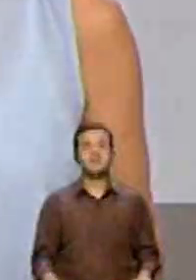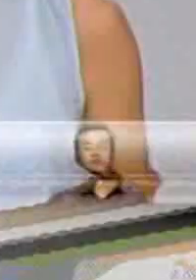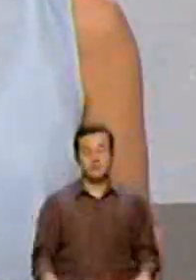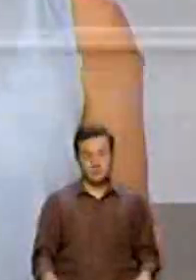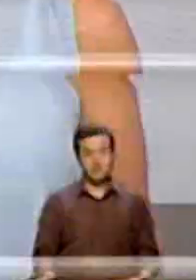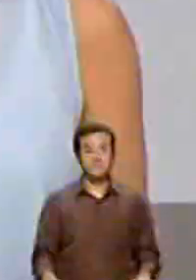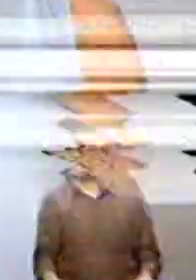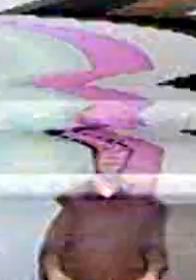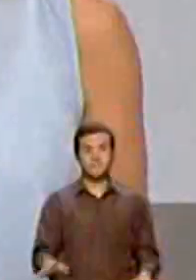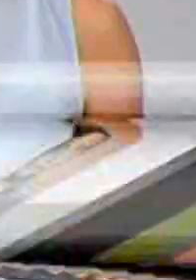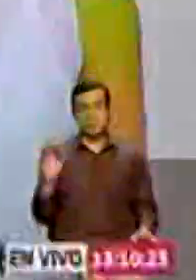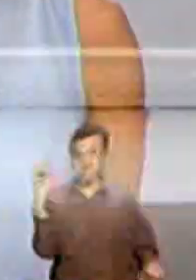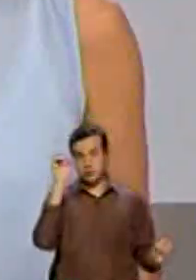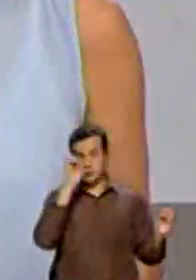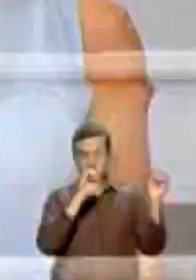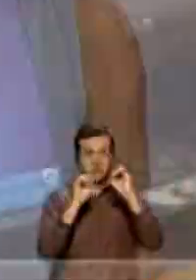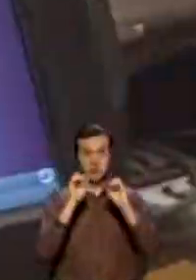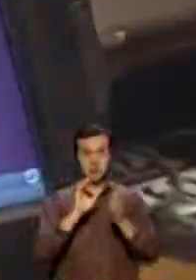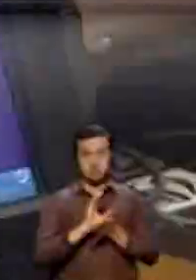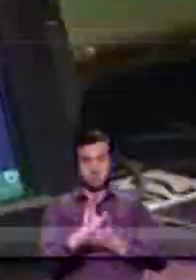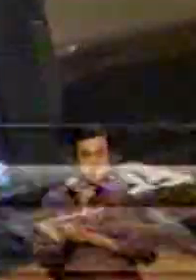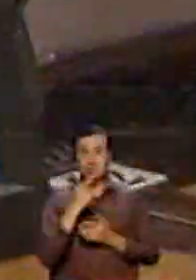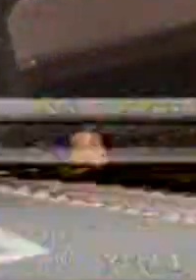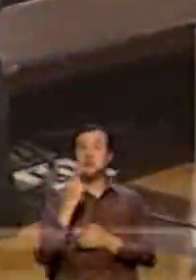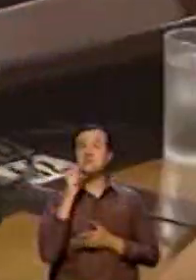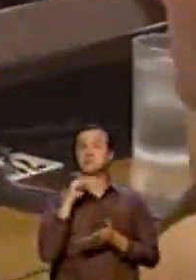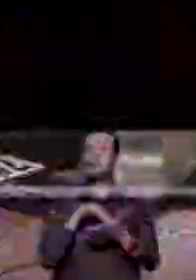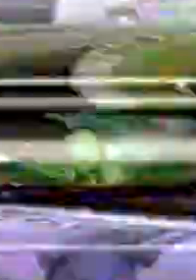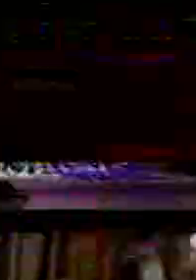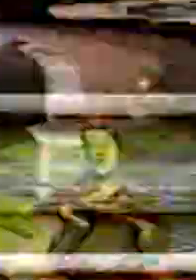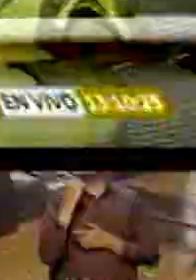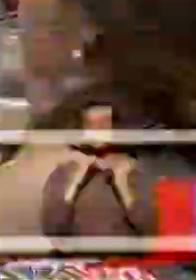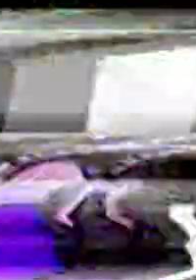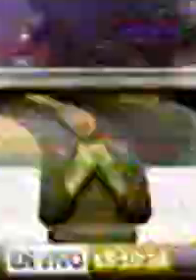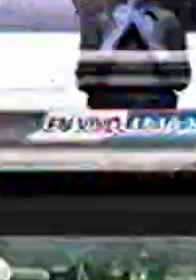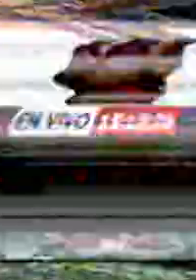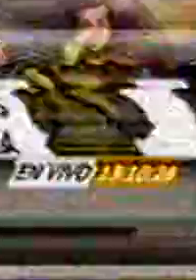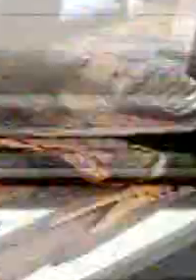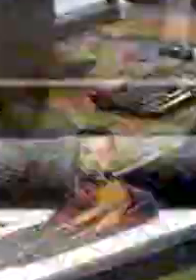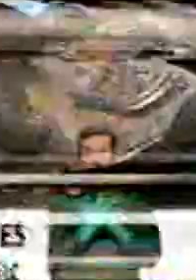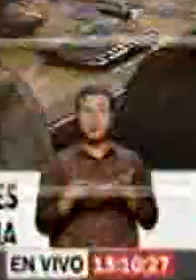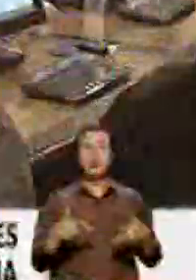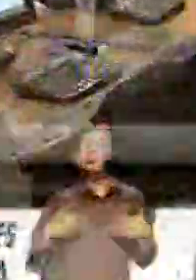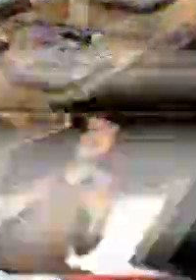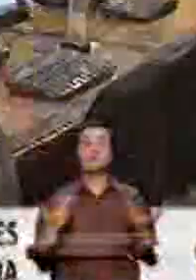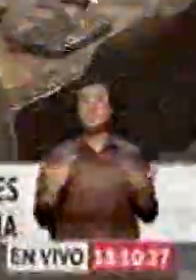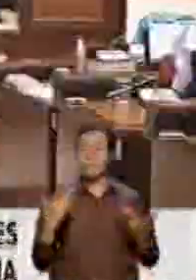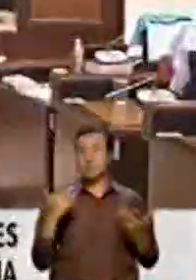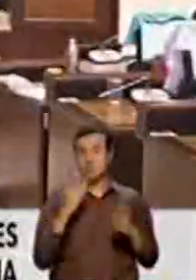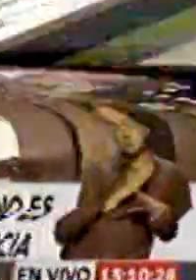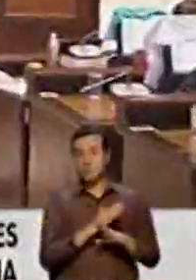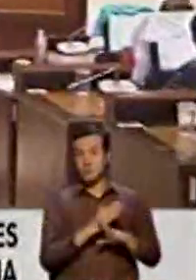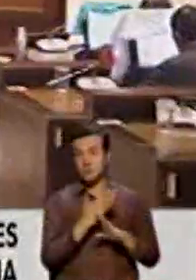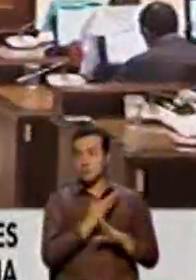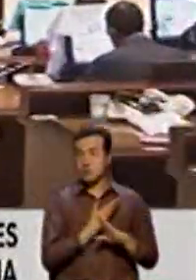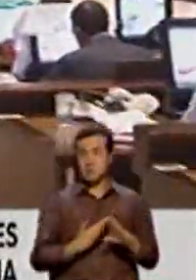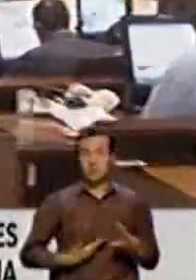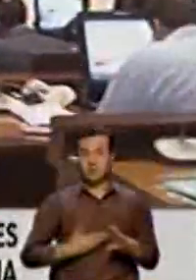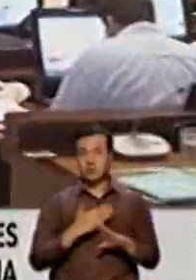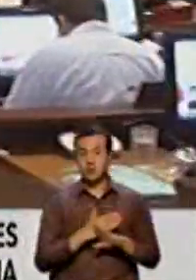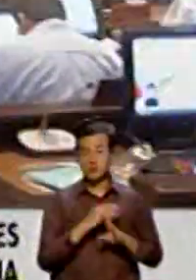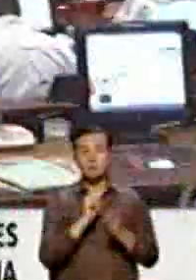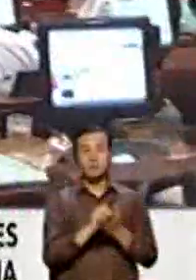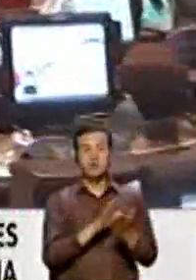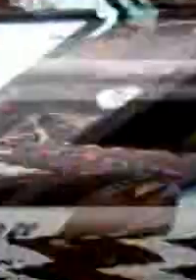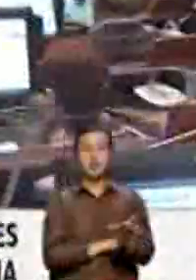Como un veto total camuflado, catalogan los miembros de la Comisión de Justicia de la Asamblea a la objeción del Ejecutivo al